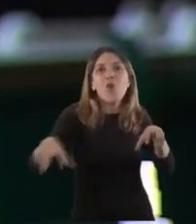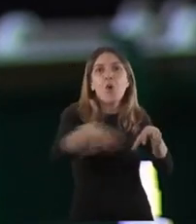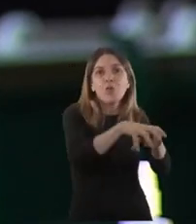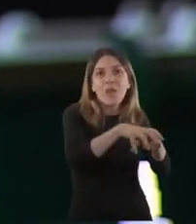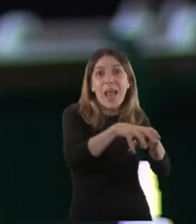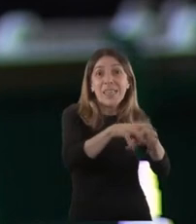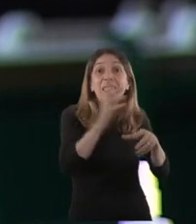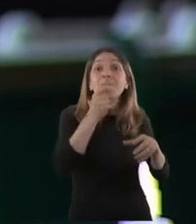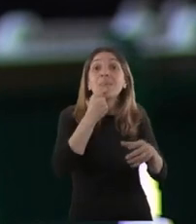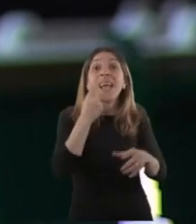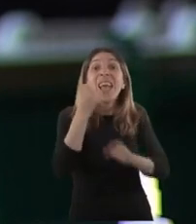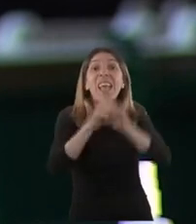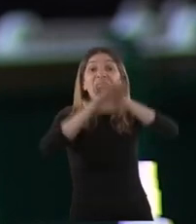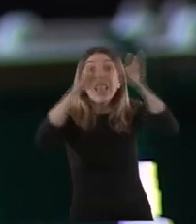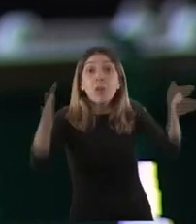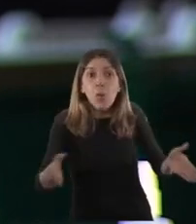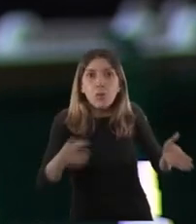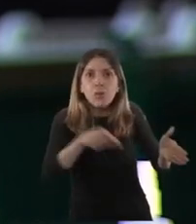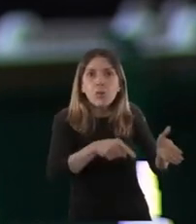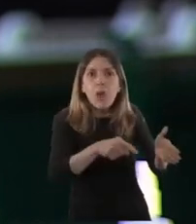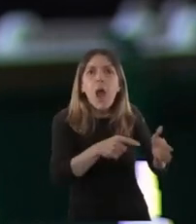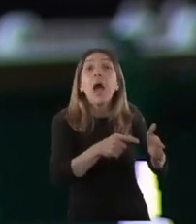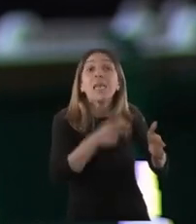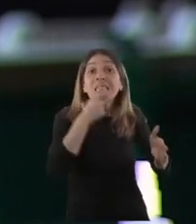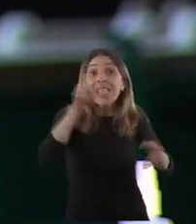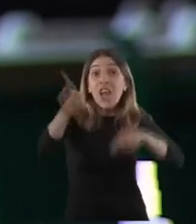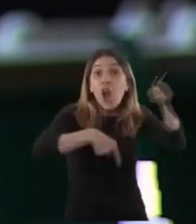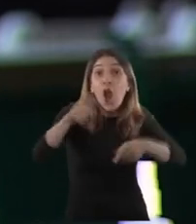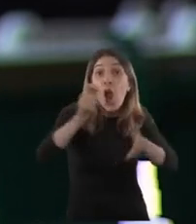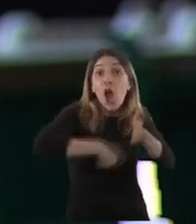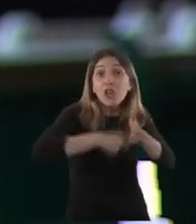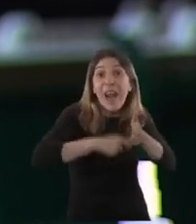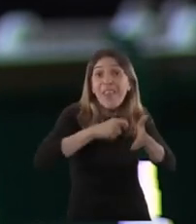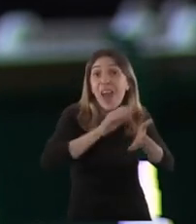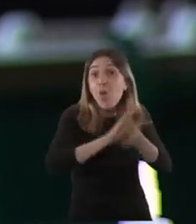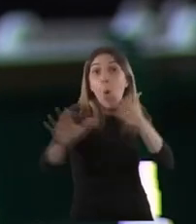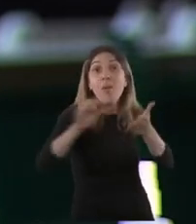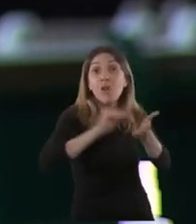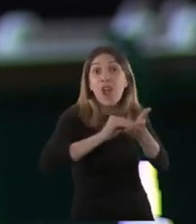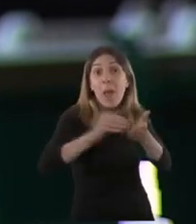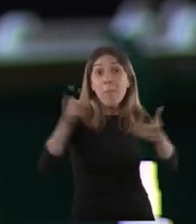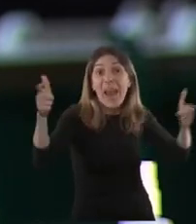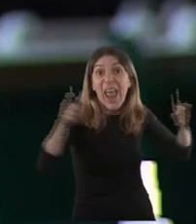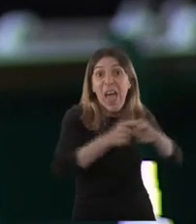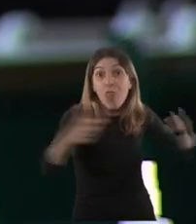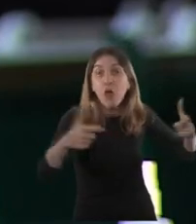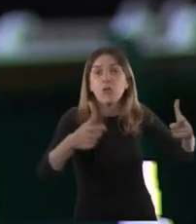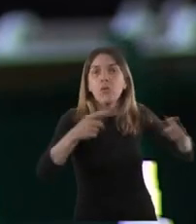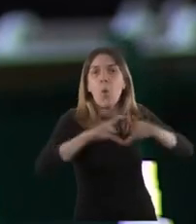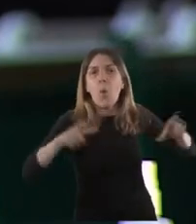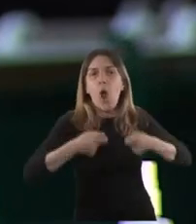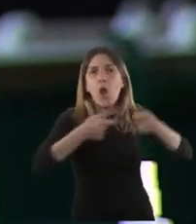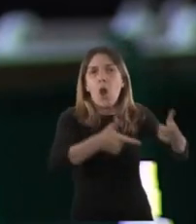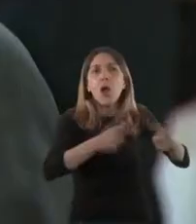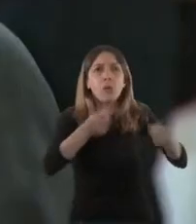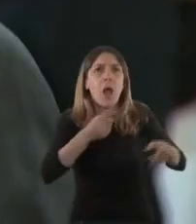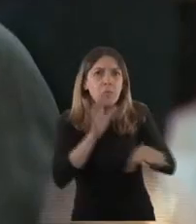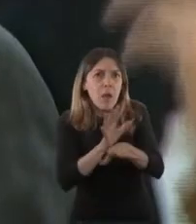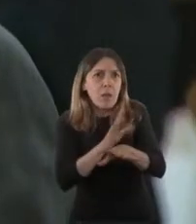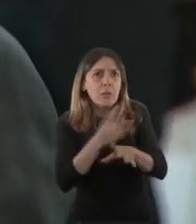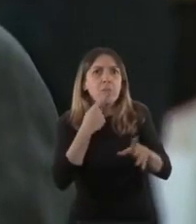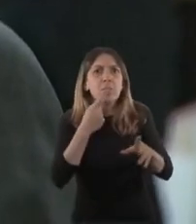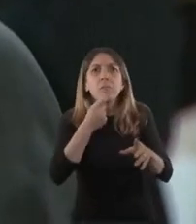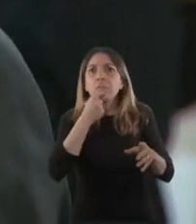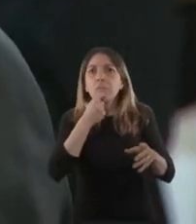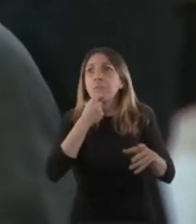más mano de obra y partes y piezas fabricadas en el país, que apuesten a la exportación también, sustituyan